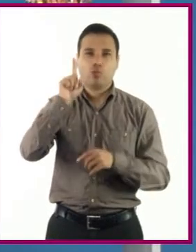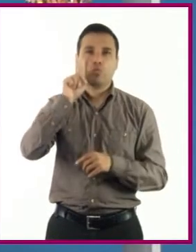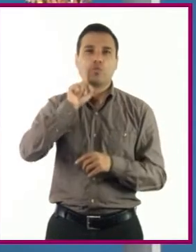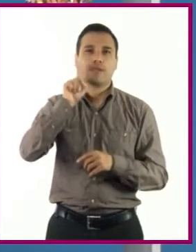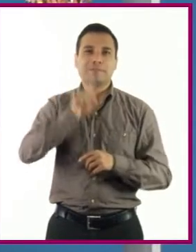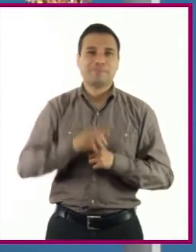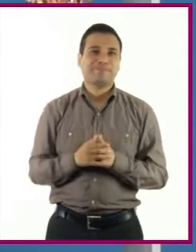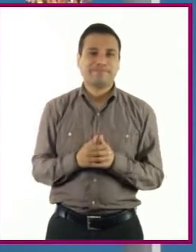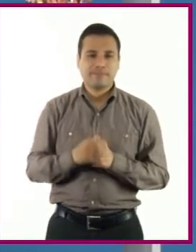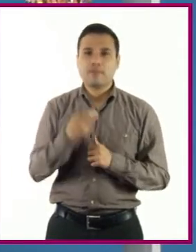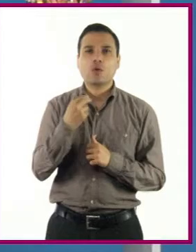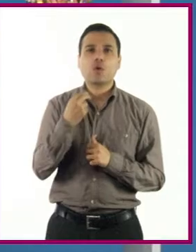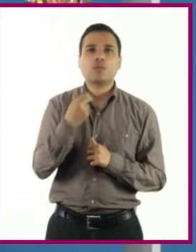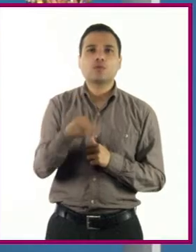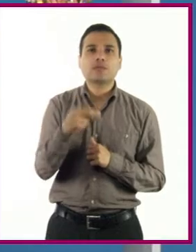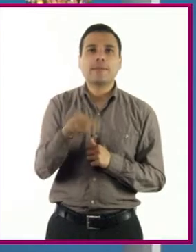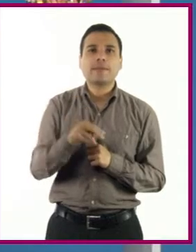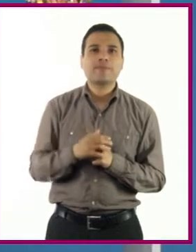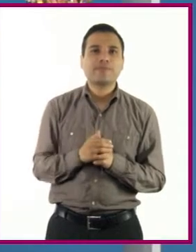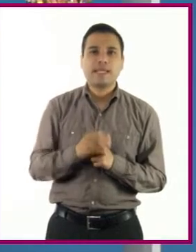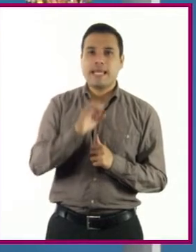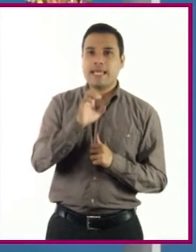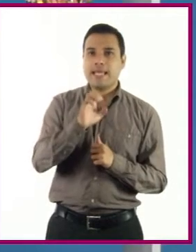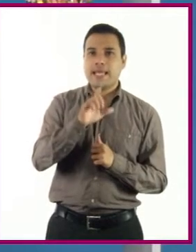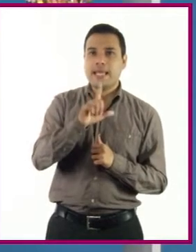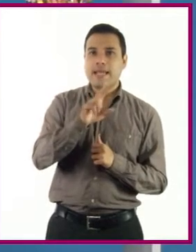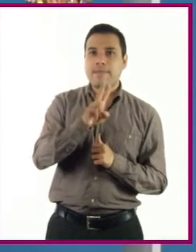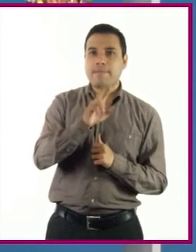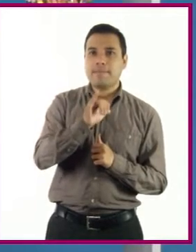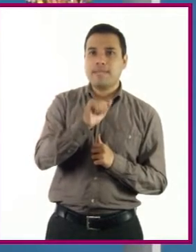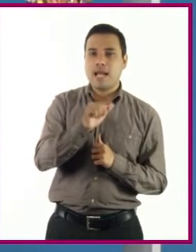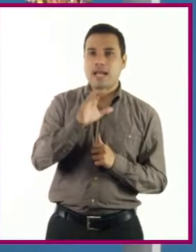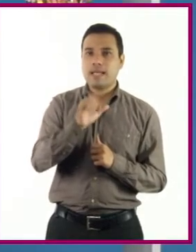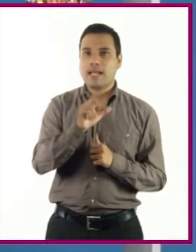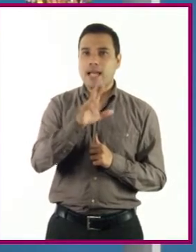mujeres? Su nombre es Elvia Carrillo Puerto.